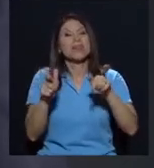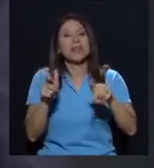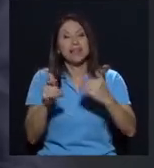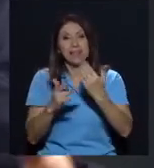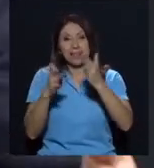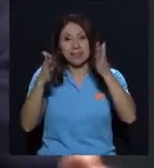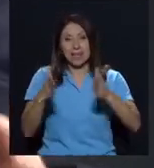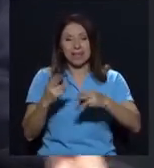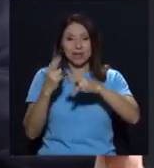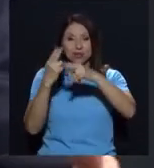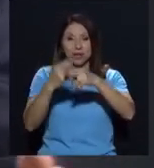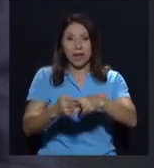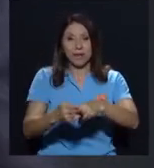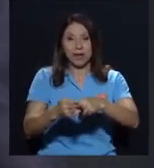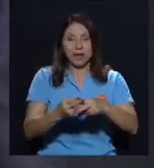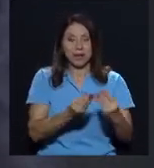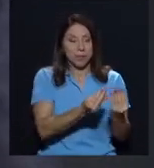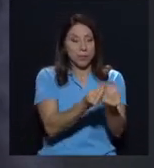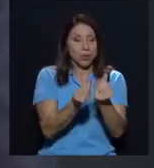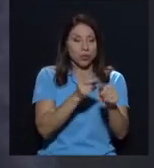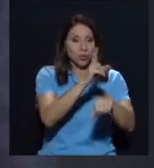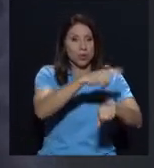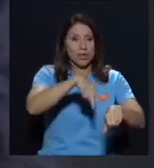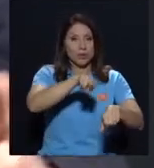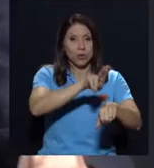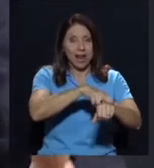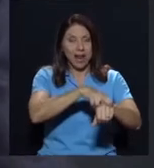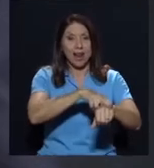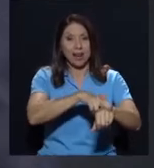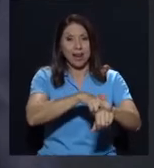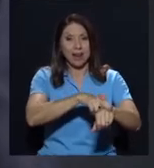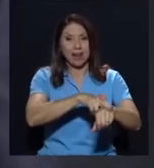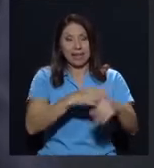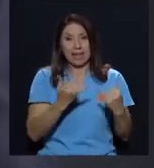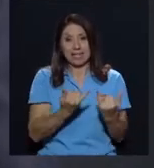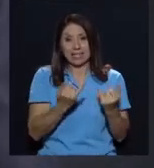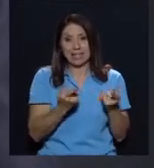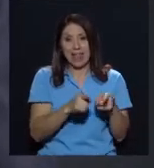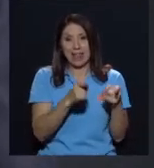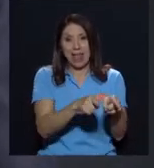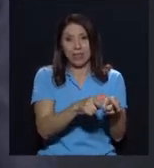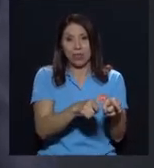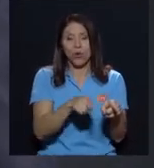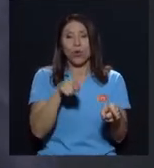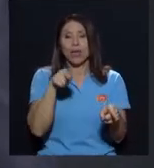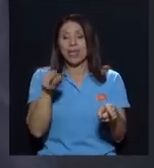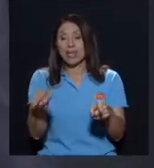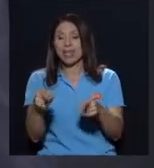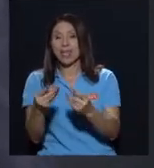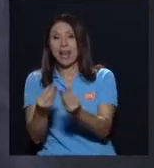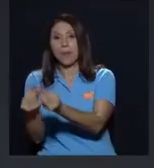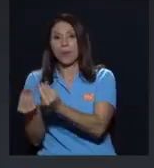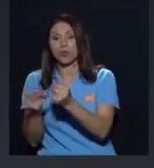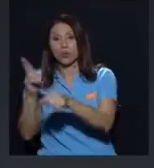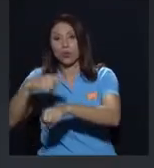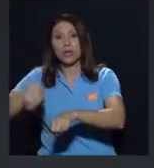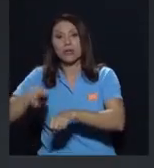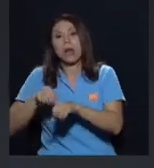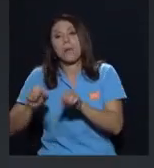entre la producción nacional que se está dando y la profesión nacional potencial